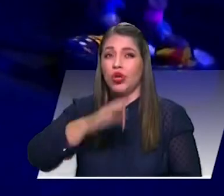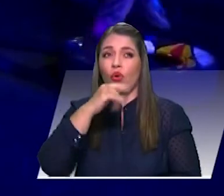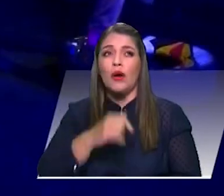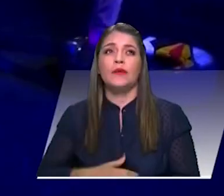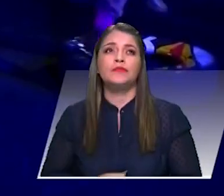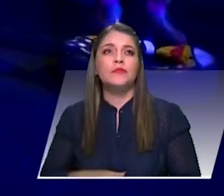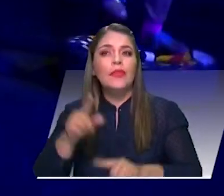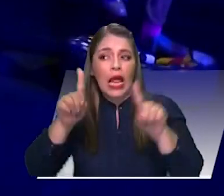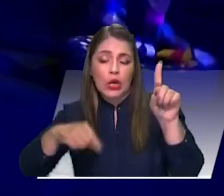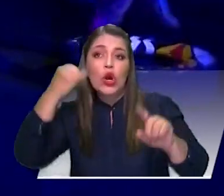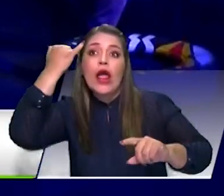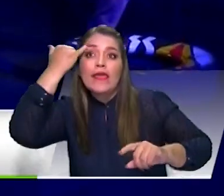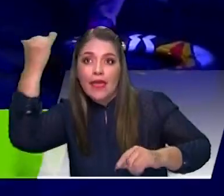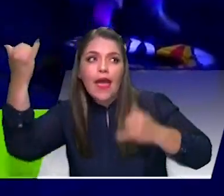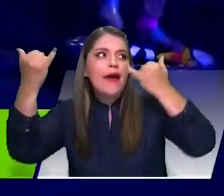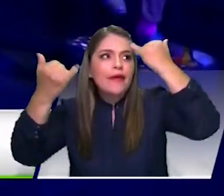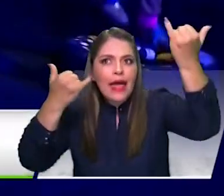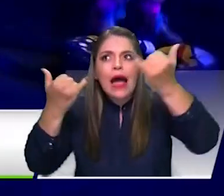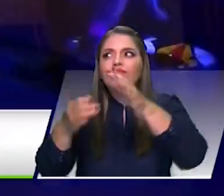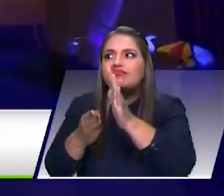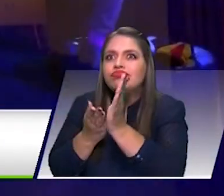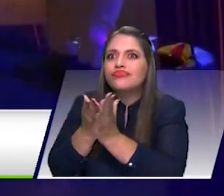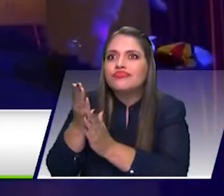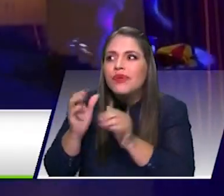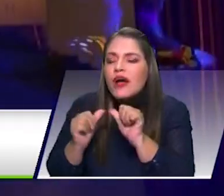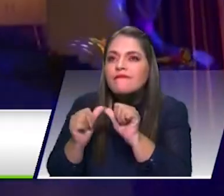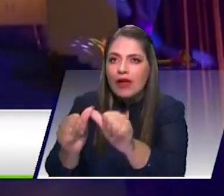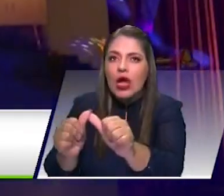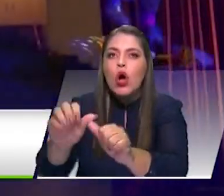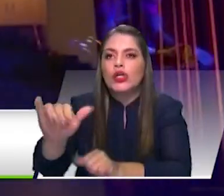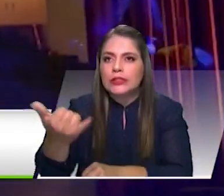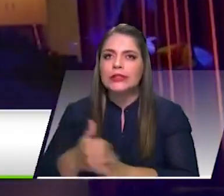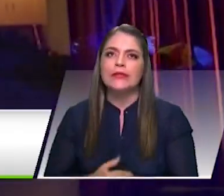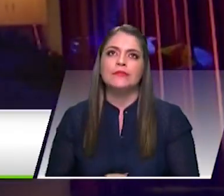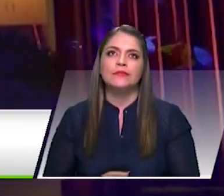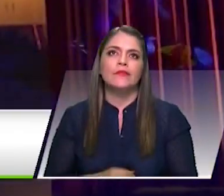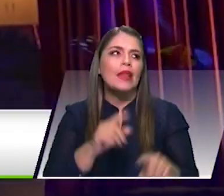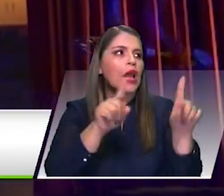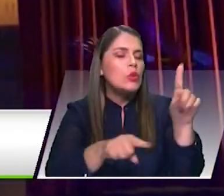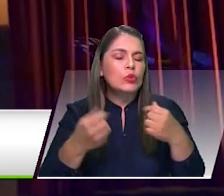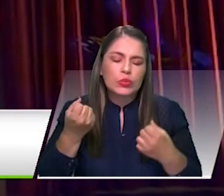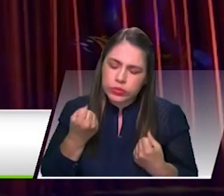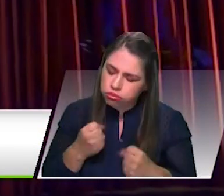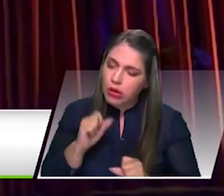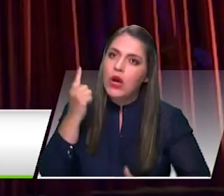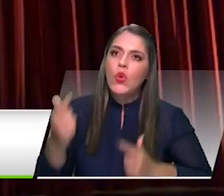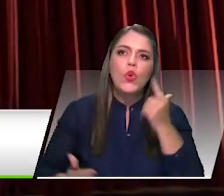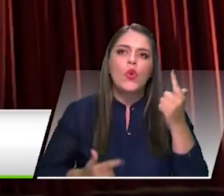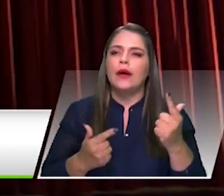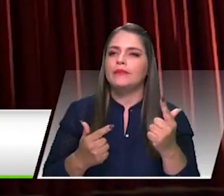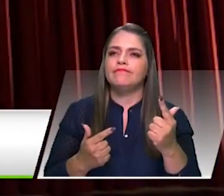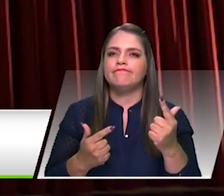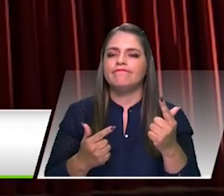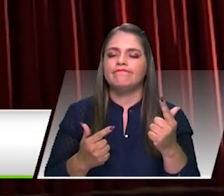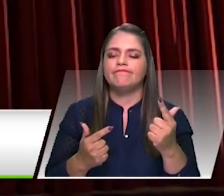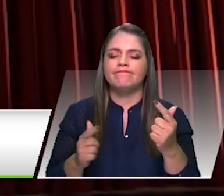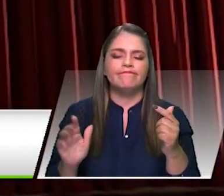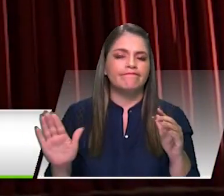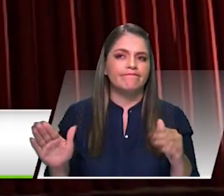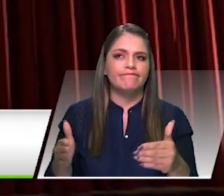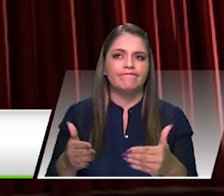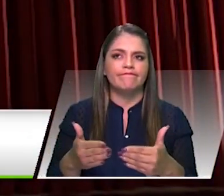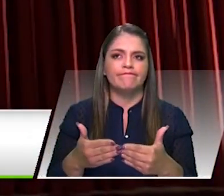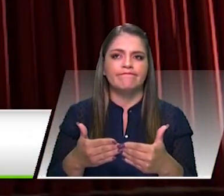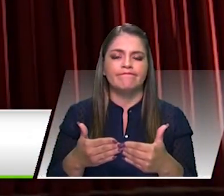desarrollaron ideas novedosas para mantenerse. No obstante, para algunos su esfuerzo no fue suficiente y hoy deben bajar el telón.